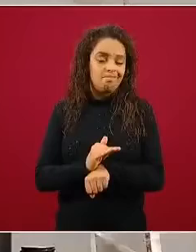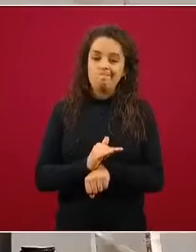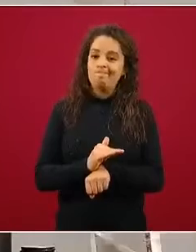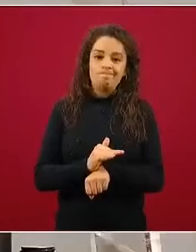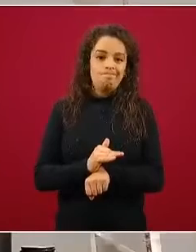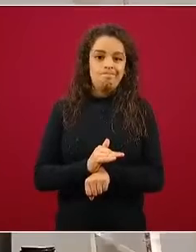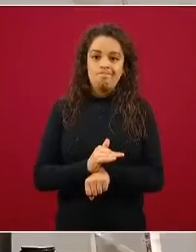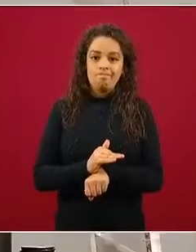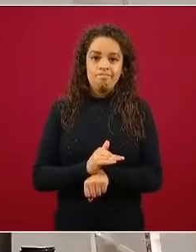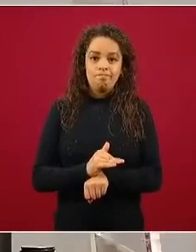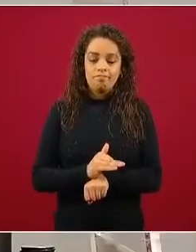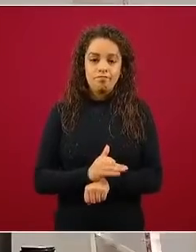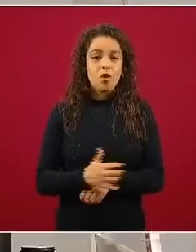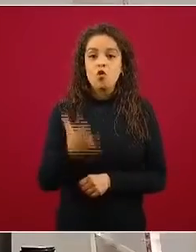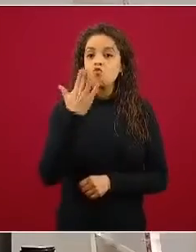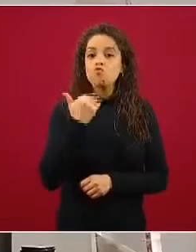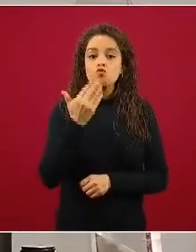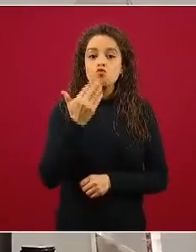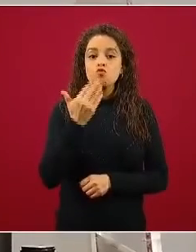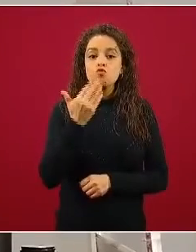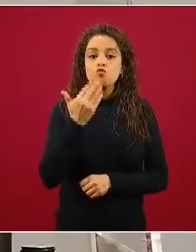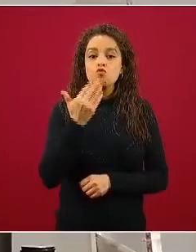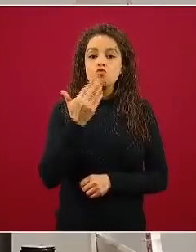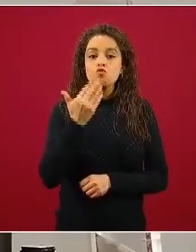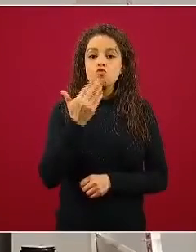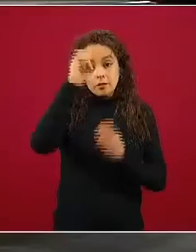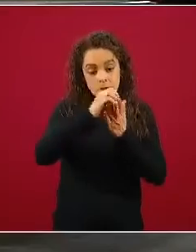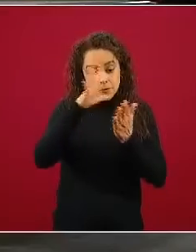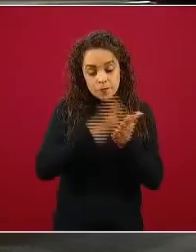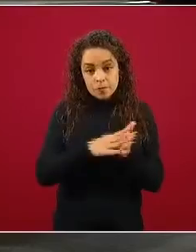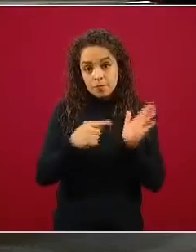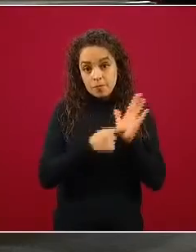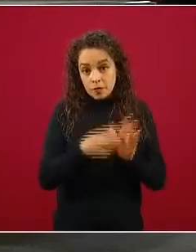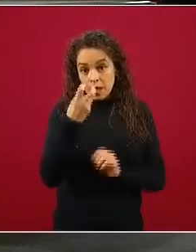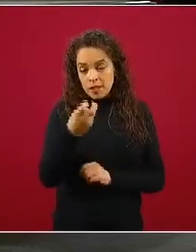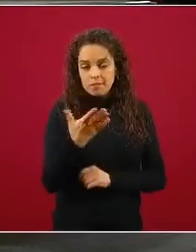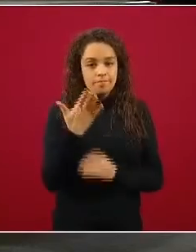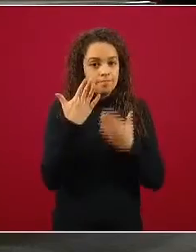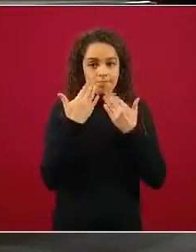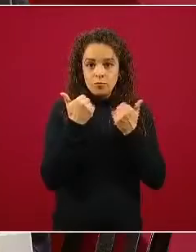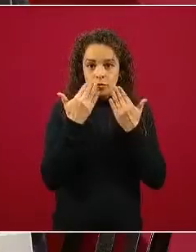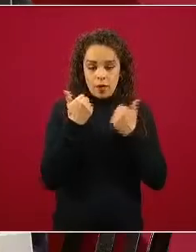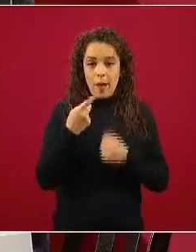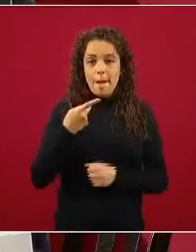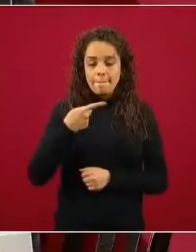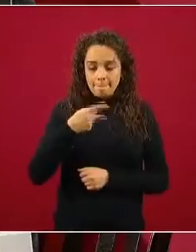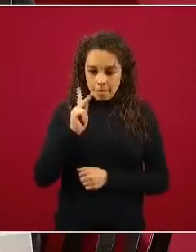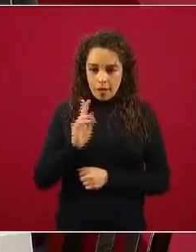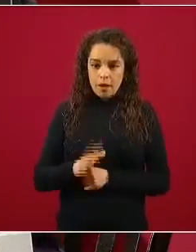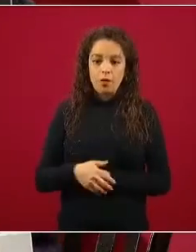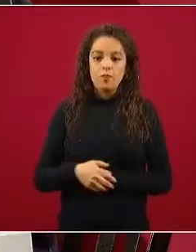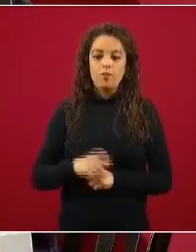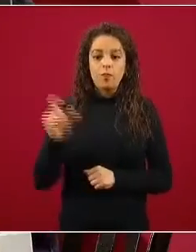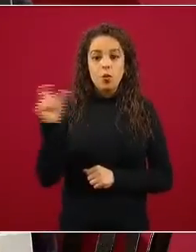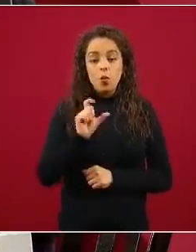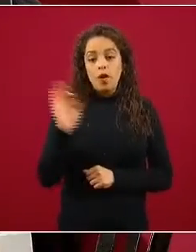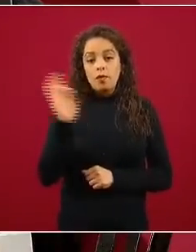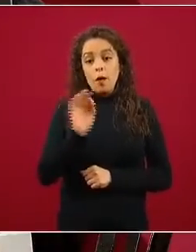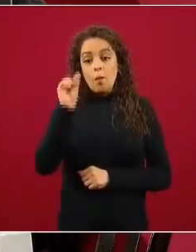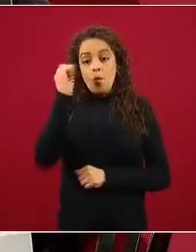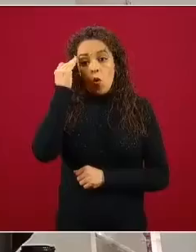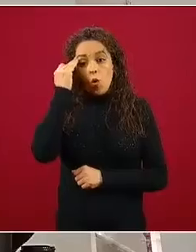señalado. No hay evidencia científica al respecto, pero regreso, para situaciones muy concretas, por periodos